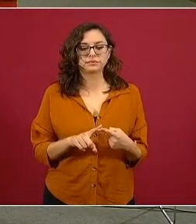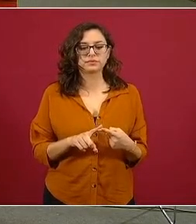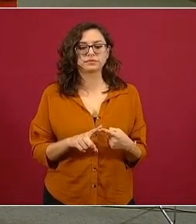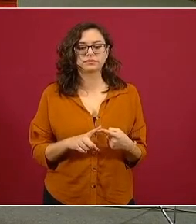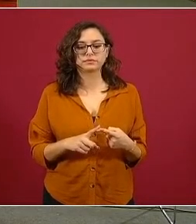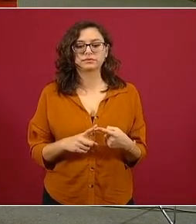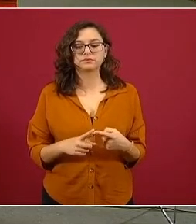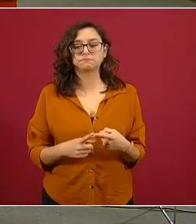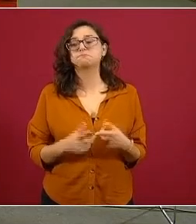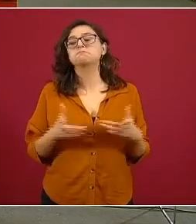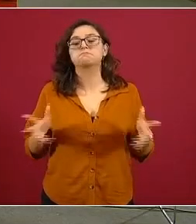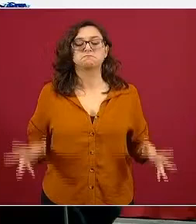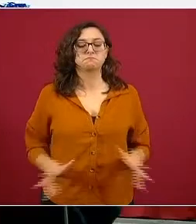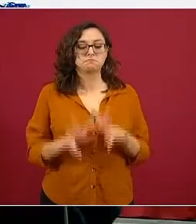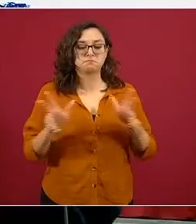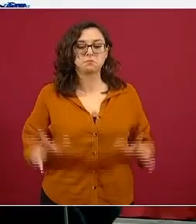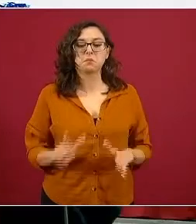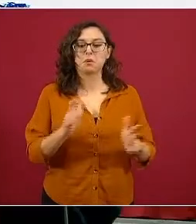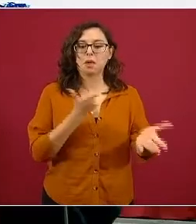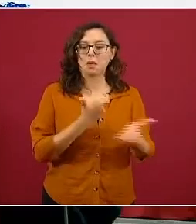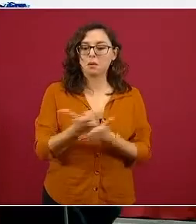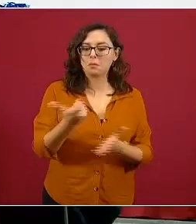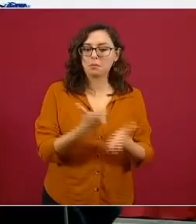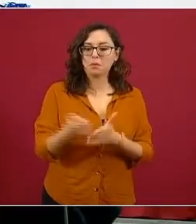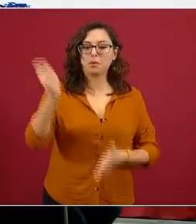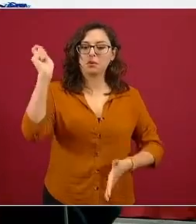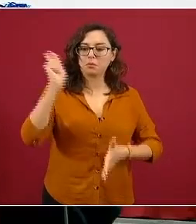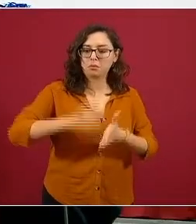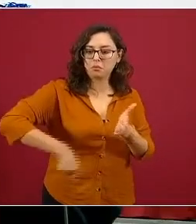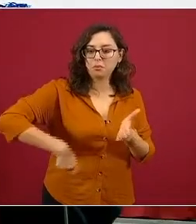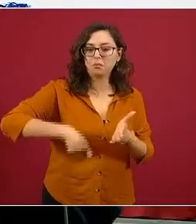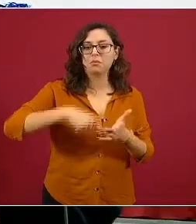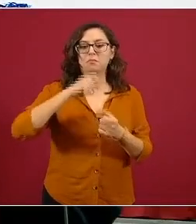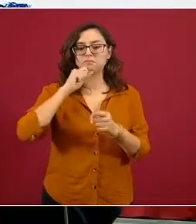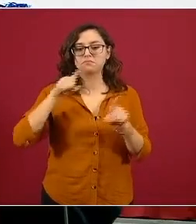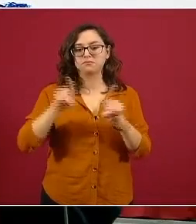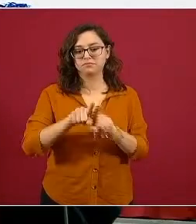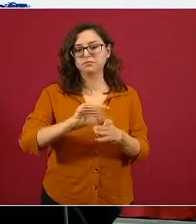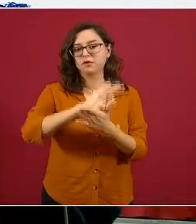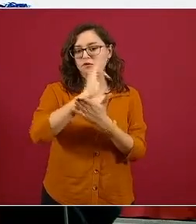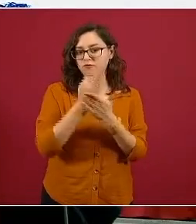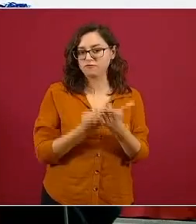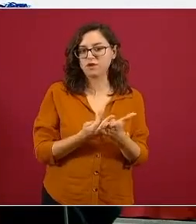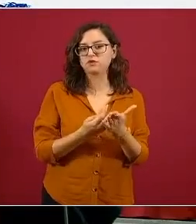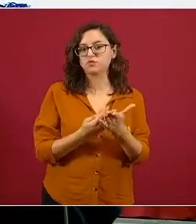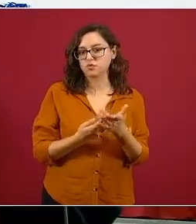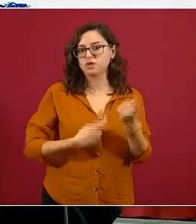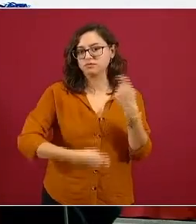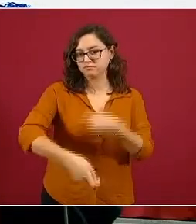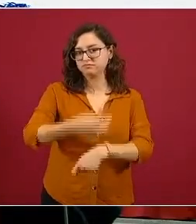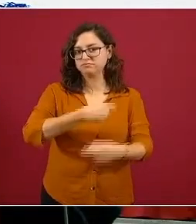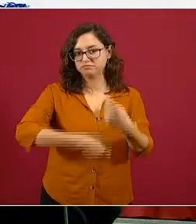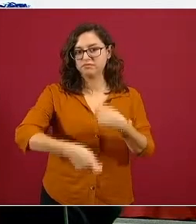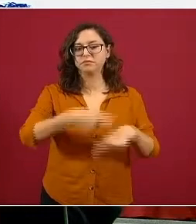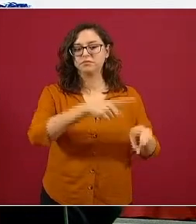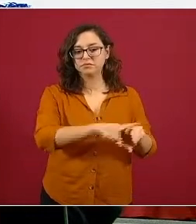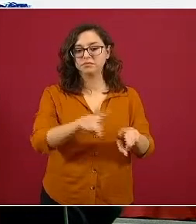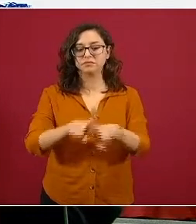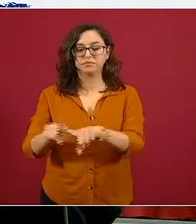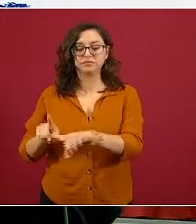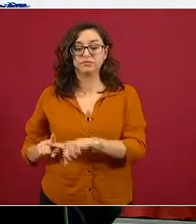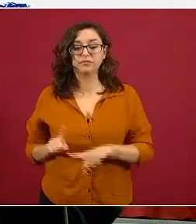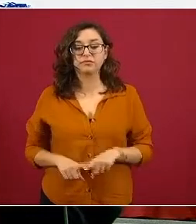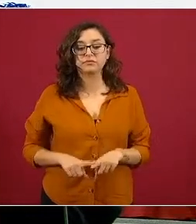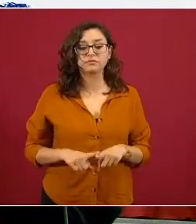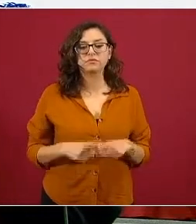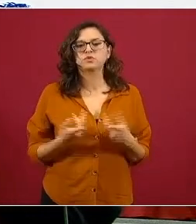pago electrónico y la obtención de comprobantes financieros de las operaciones mediante